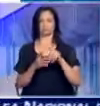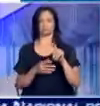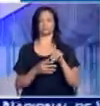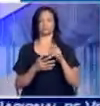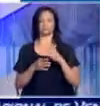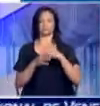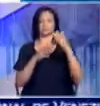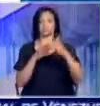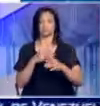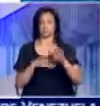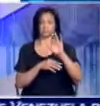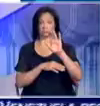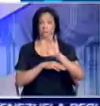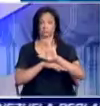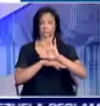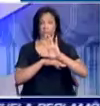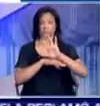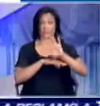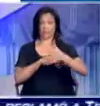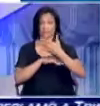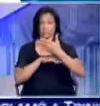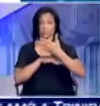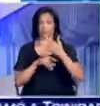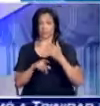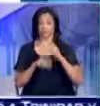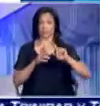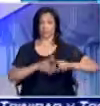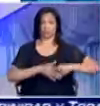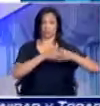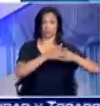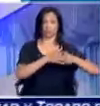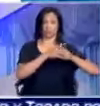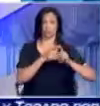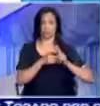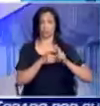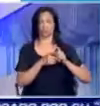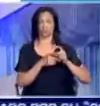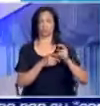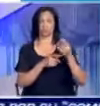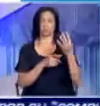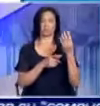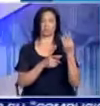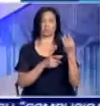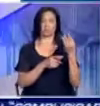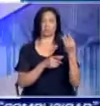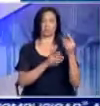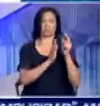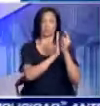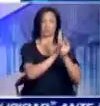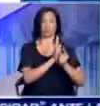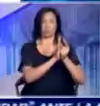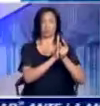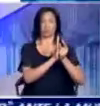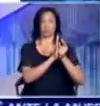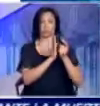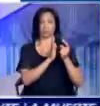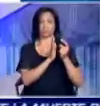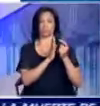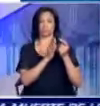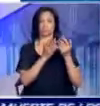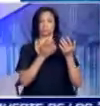o sea termina a las 5 de la mañana arranca 14 horas eh